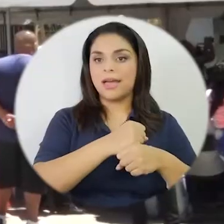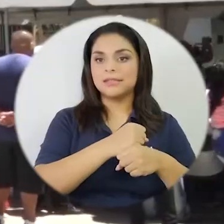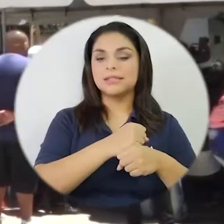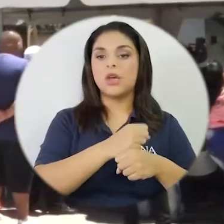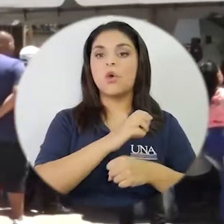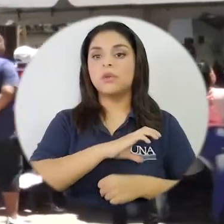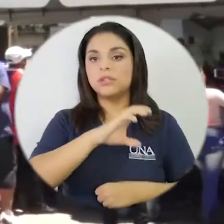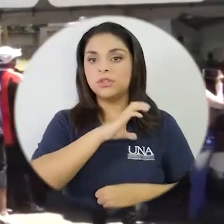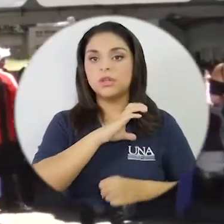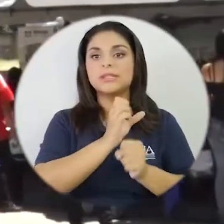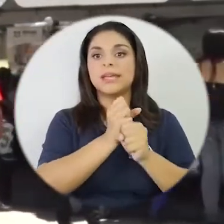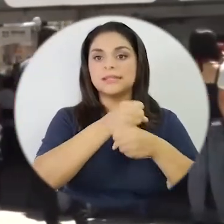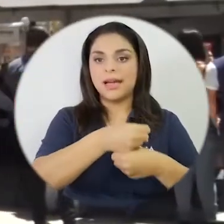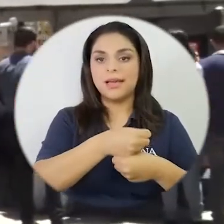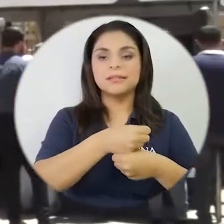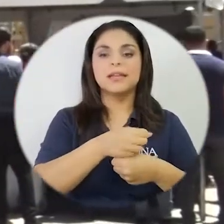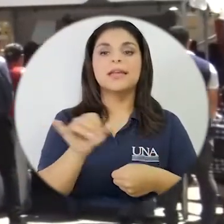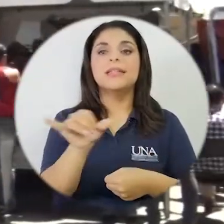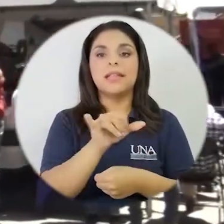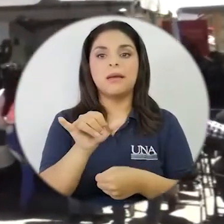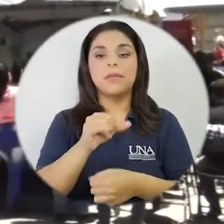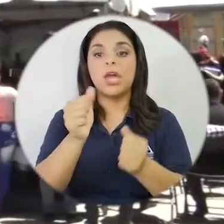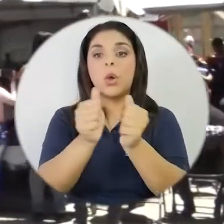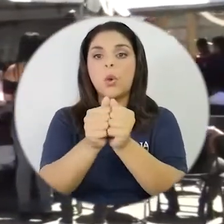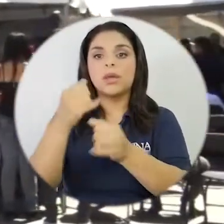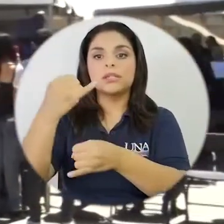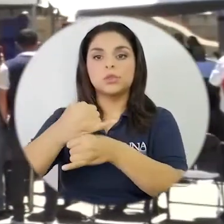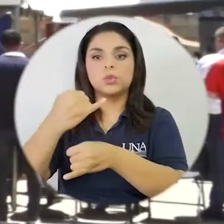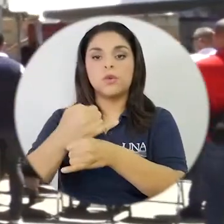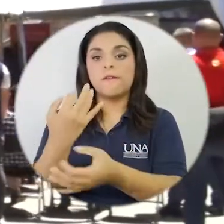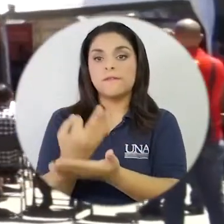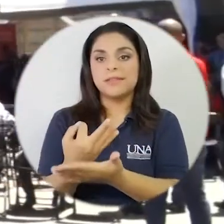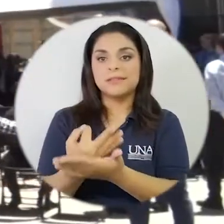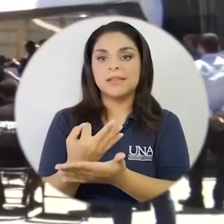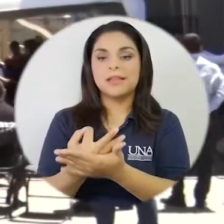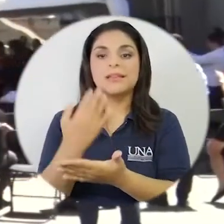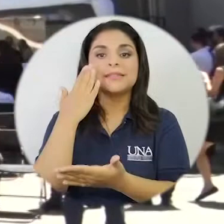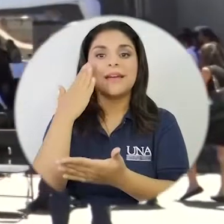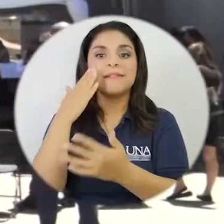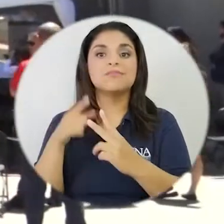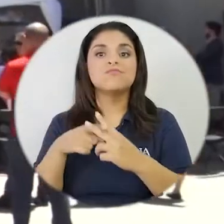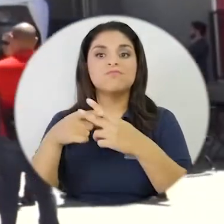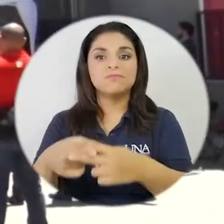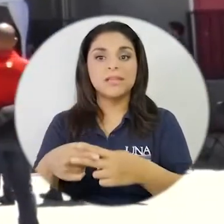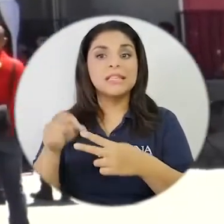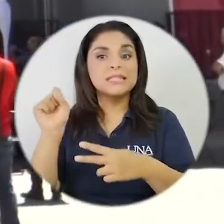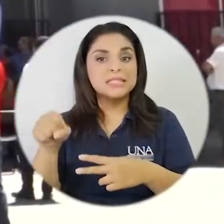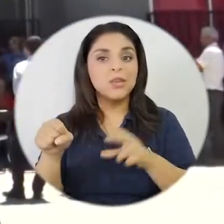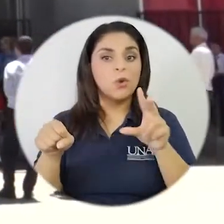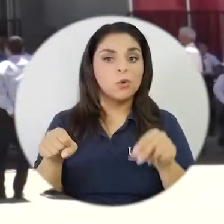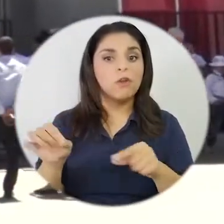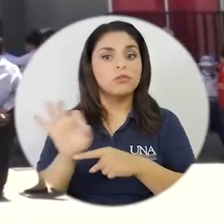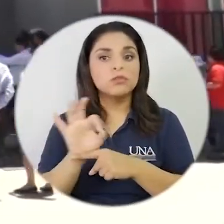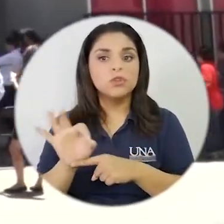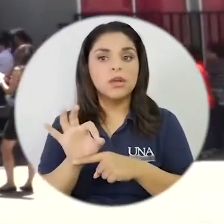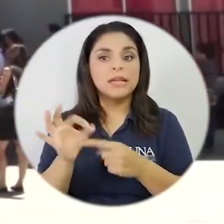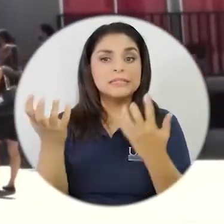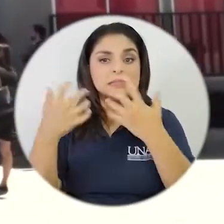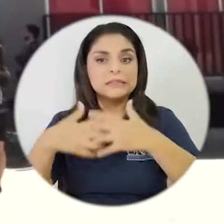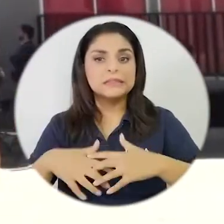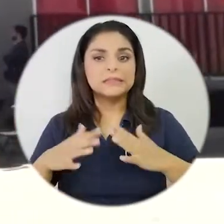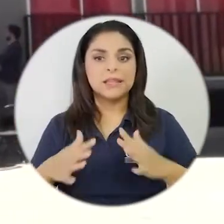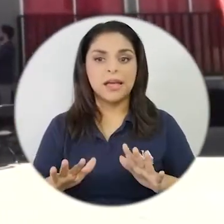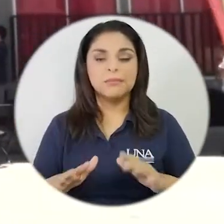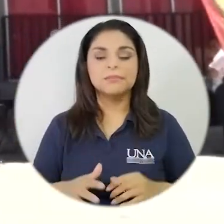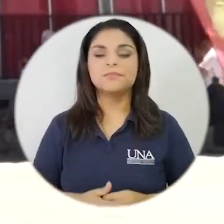que se hace, las condiciones que se hace junto con la institución financiera en cuanto a las condiciones de crédito, le sirve o no, se